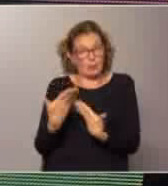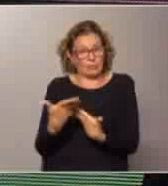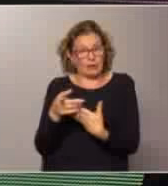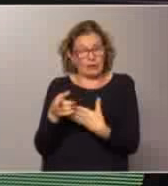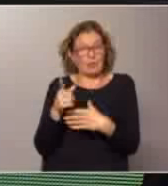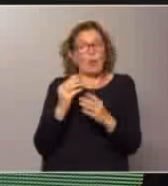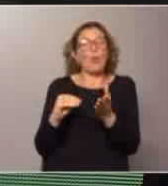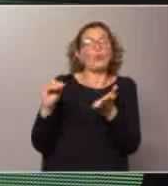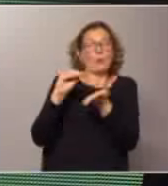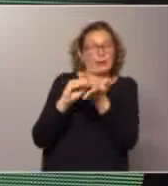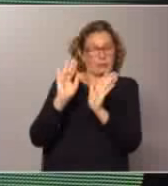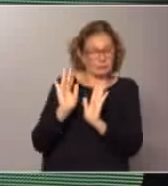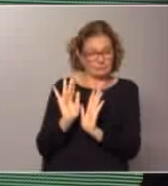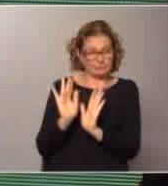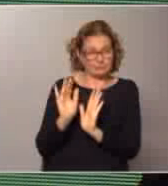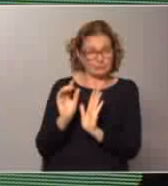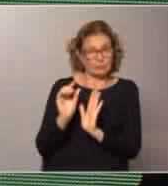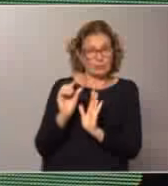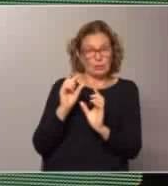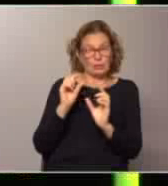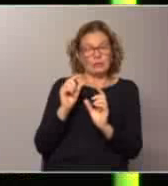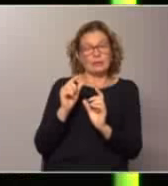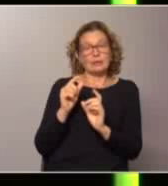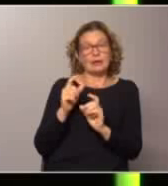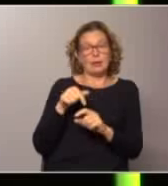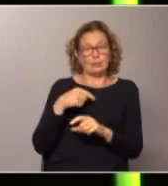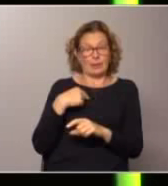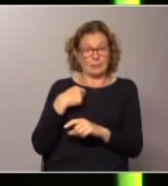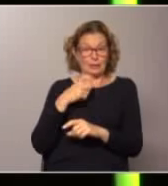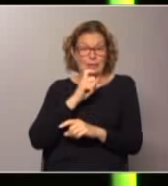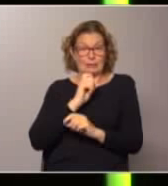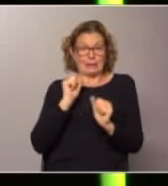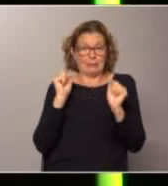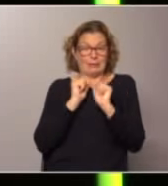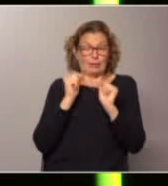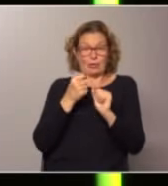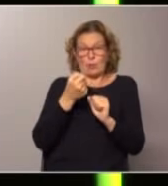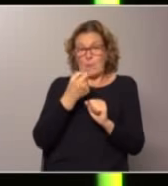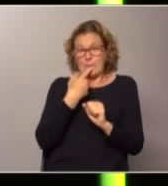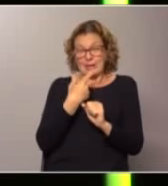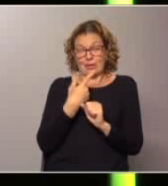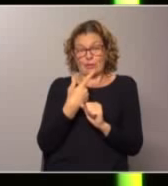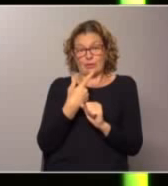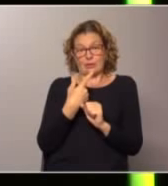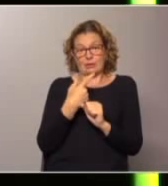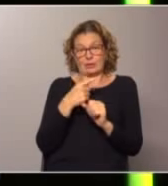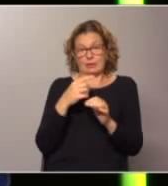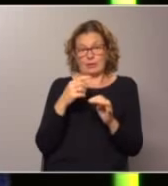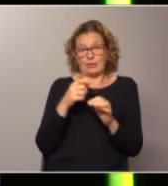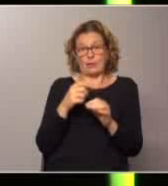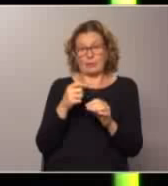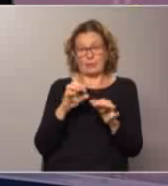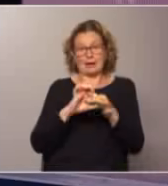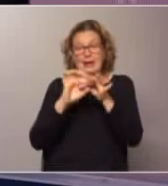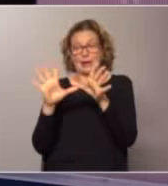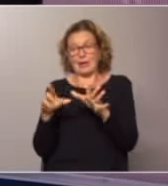aporte más bueno un poco al estudio por a mí lo que me da miedo que pueda haber un medicamento para volverla a dar para volverse liberal y otro